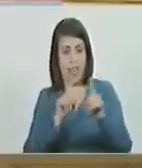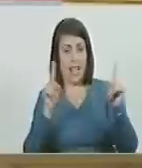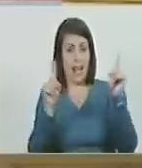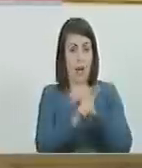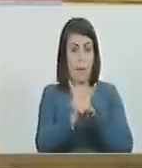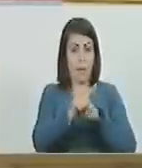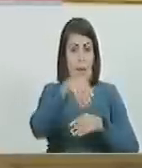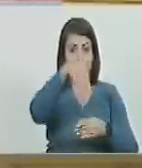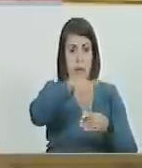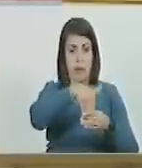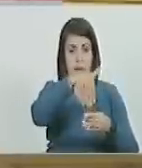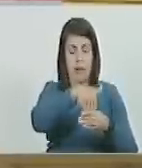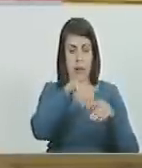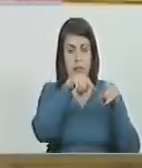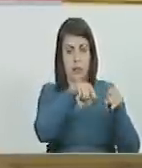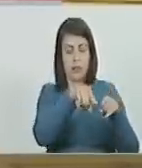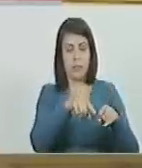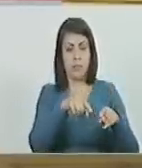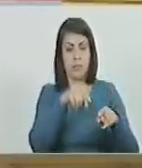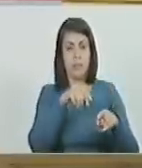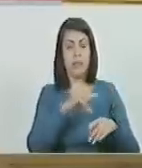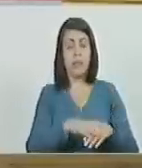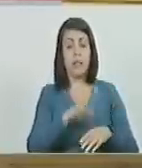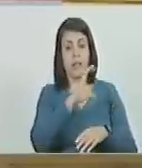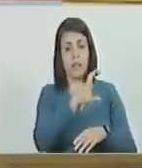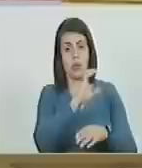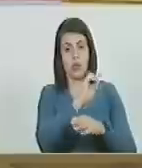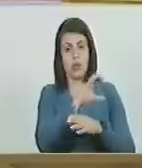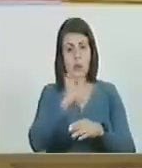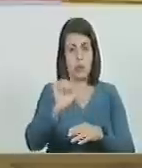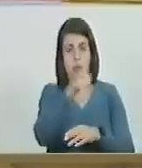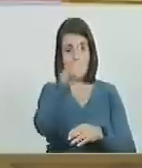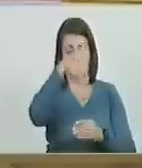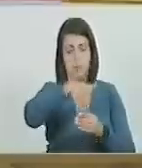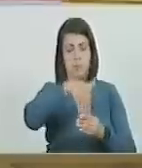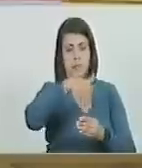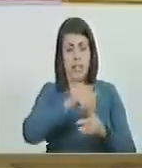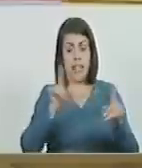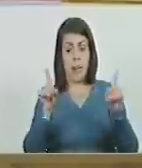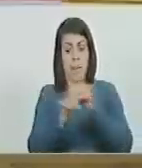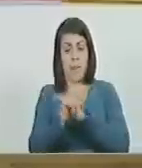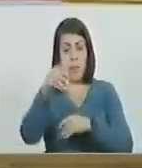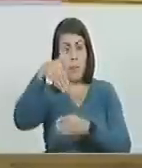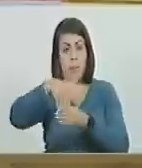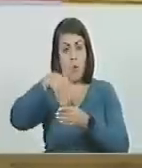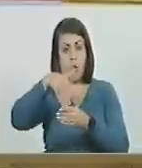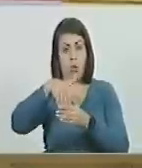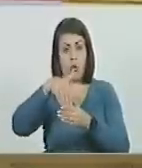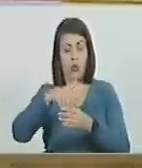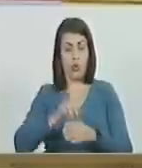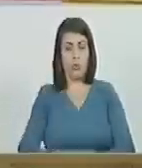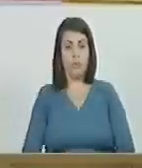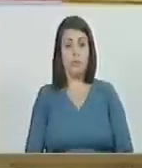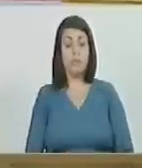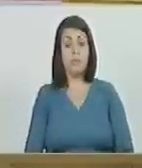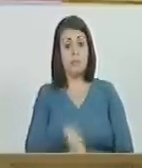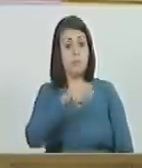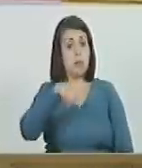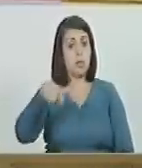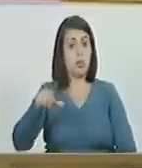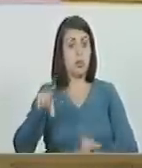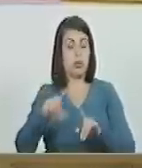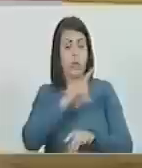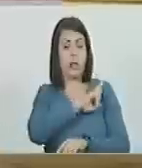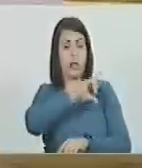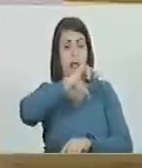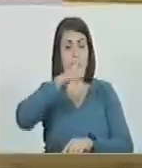cosa de lo que terminaba ocurriendo en los sótanos del Consejo Supremo Electoral. Seres pintorescos en las